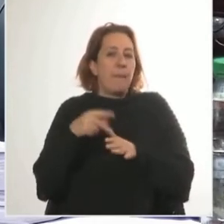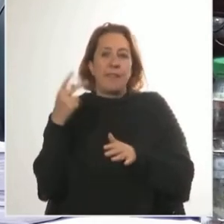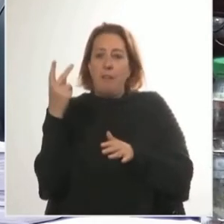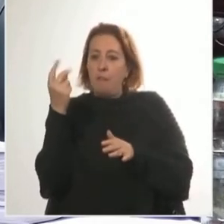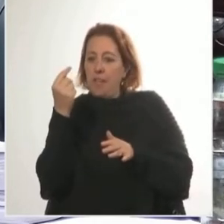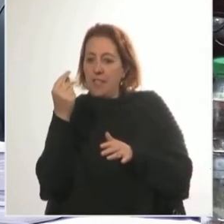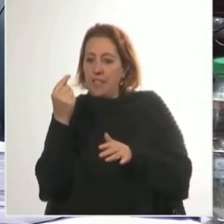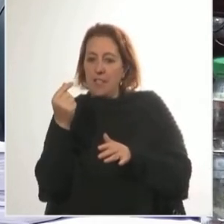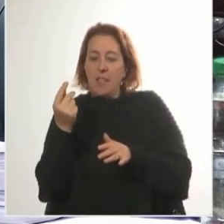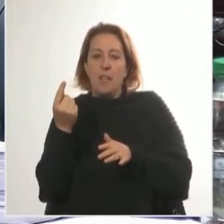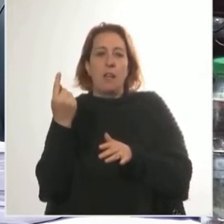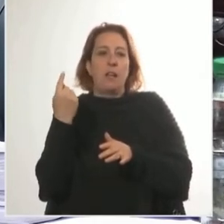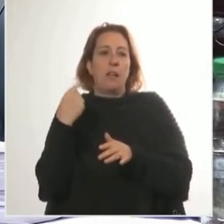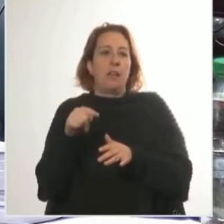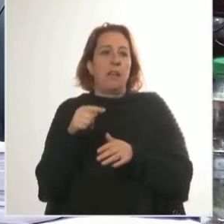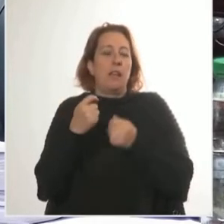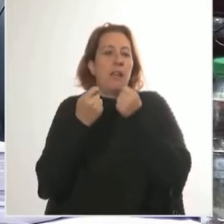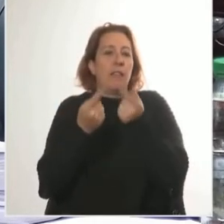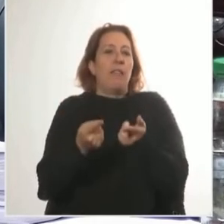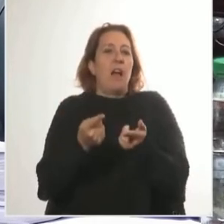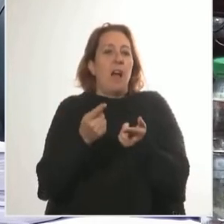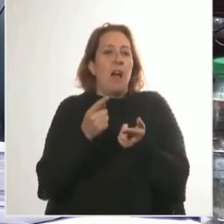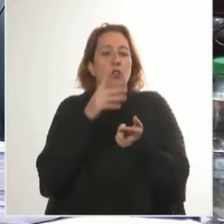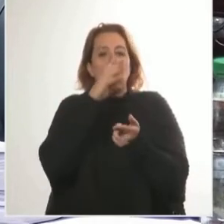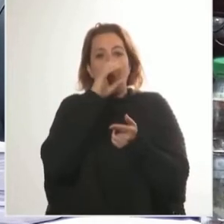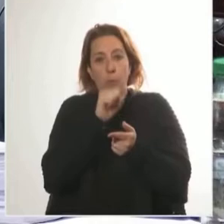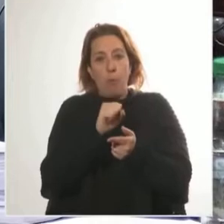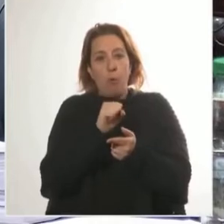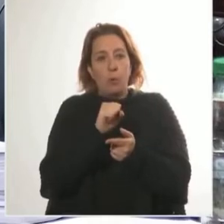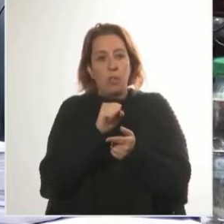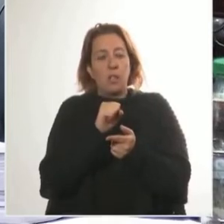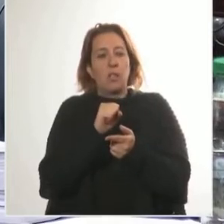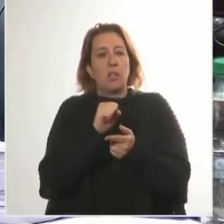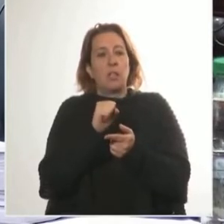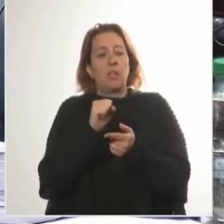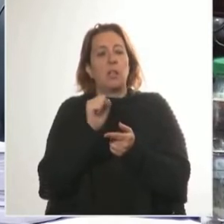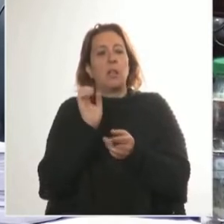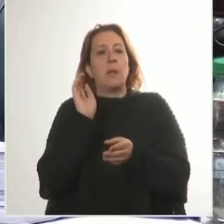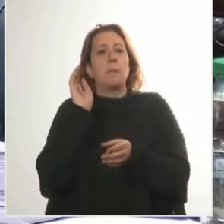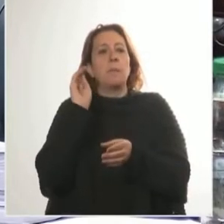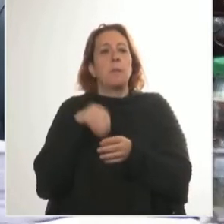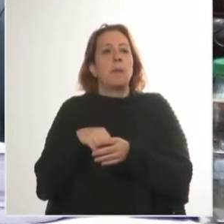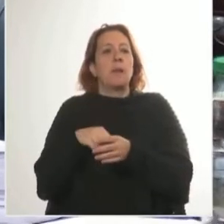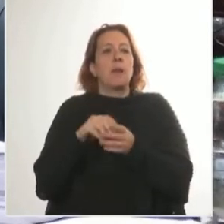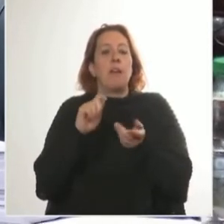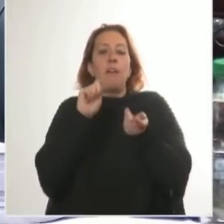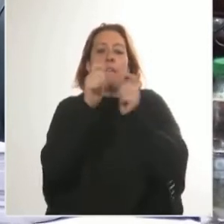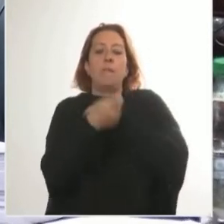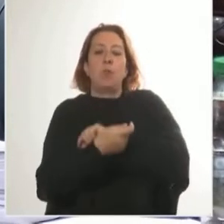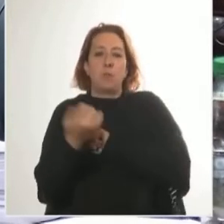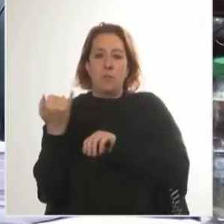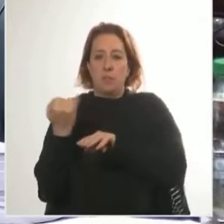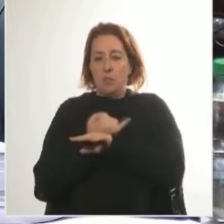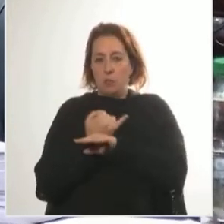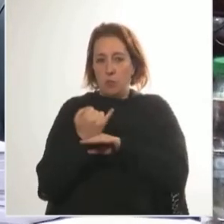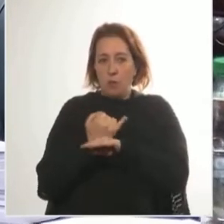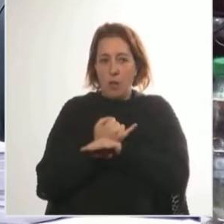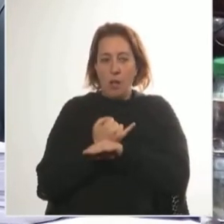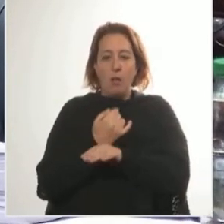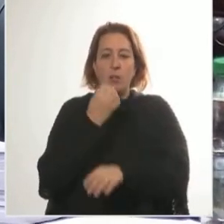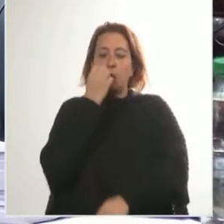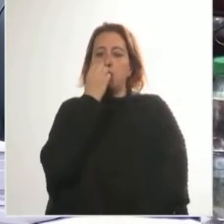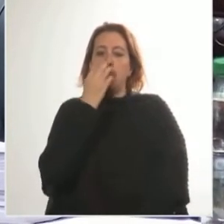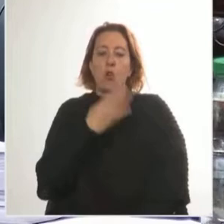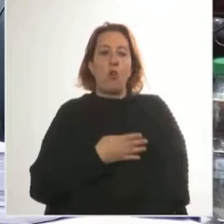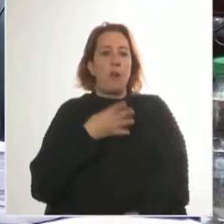financiera que es la que le da soporte a la implementación de reformas institucionales, de mejoras